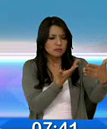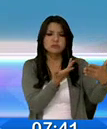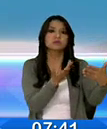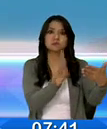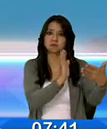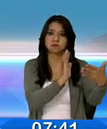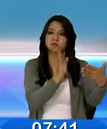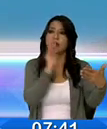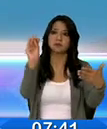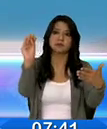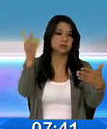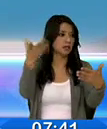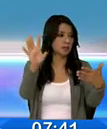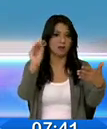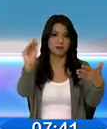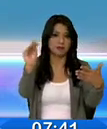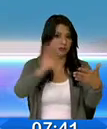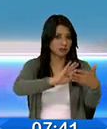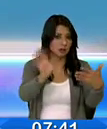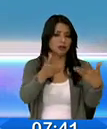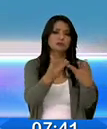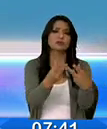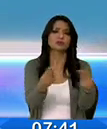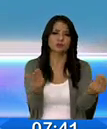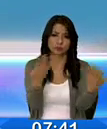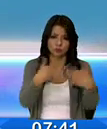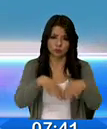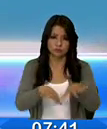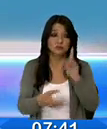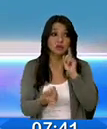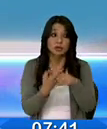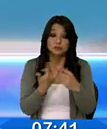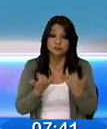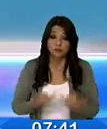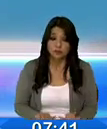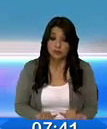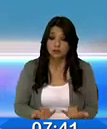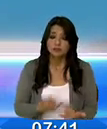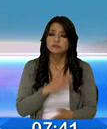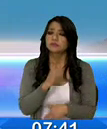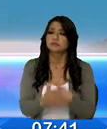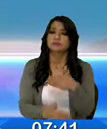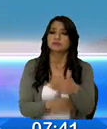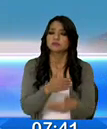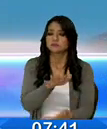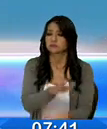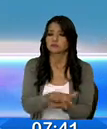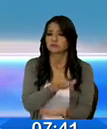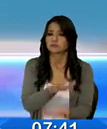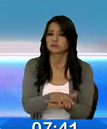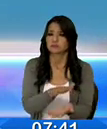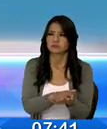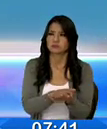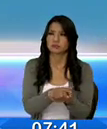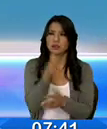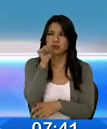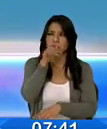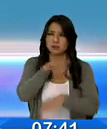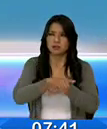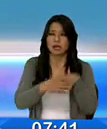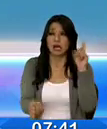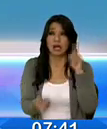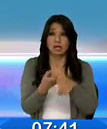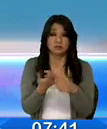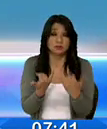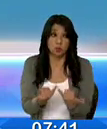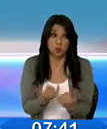de algunos usuarios. Sin embargo, esto fue superado y hasta el momento todo ha transcurrido desde las finales de la tarde de ayer hasta